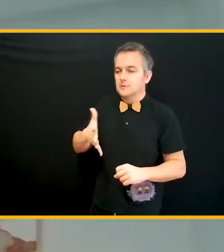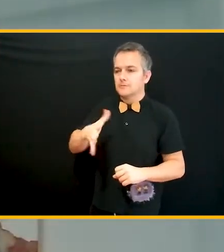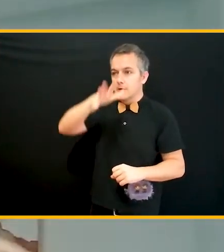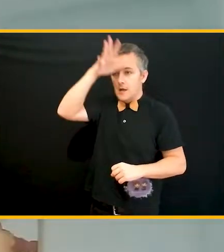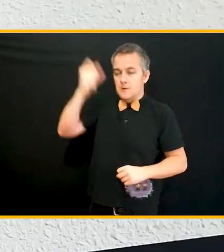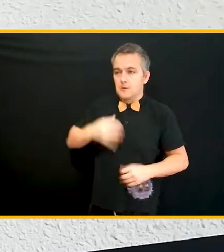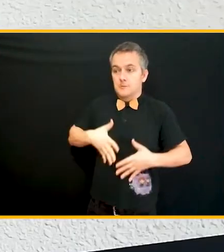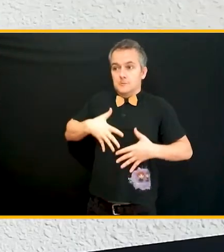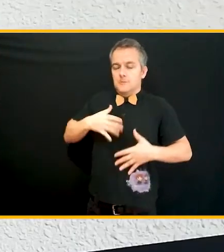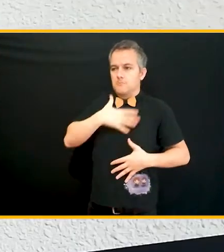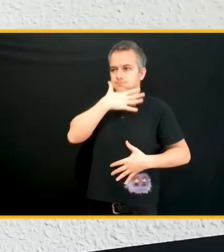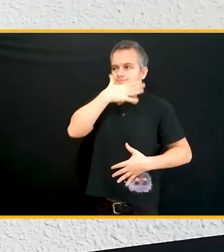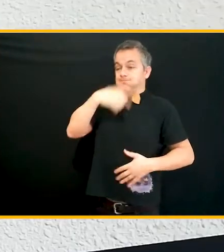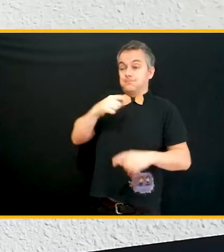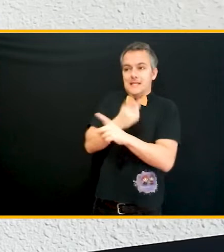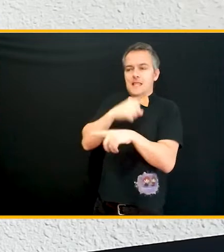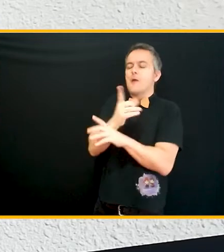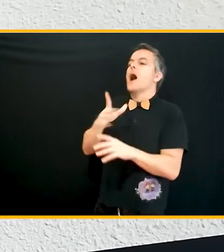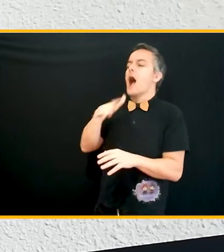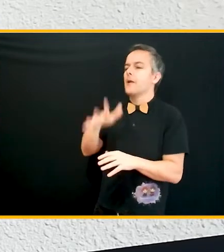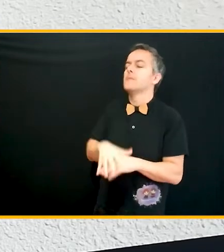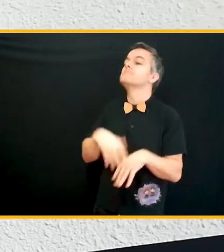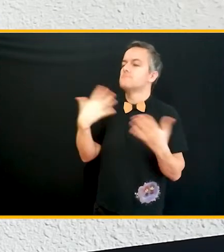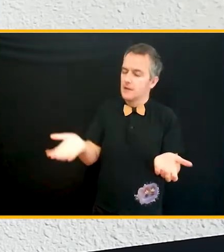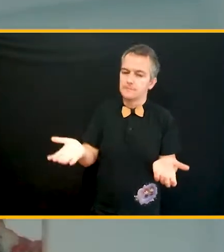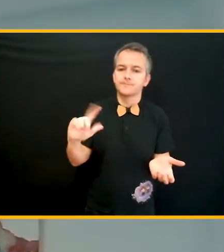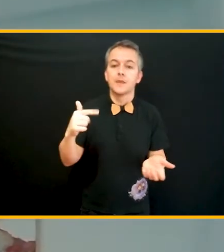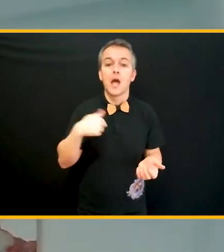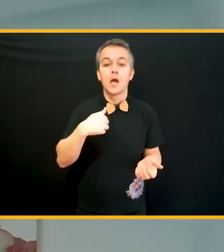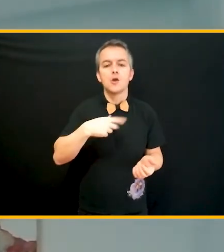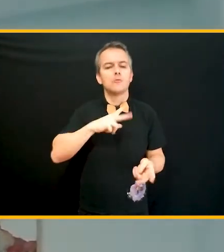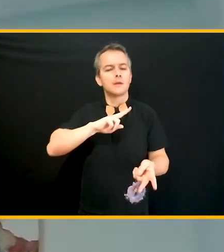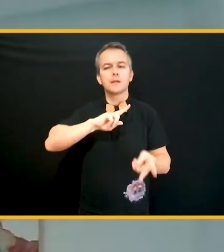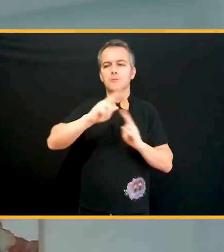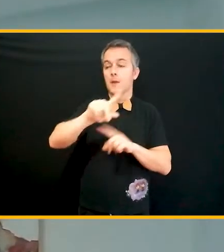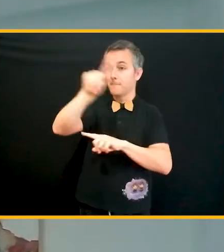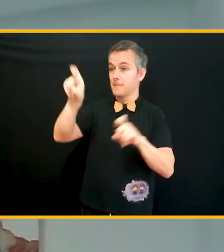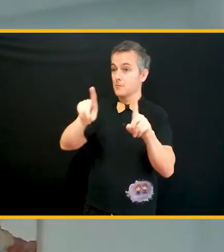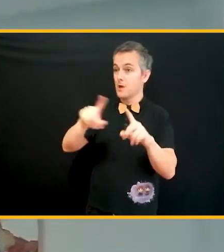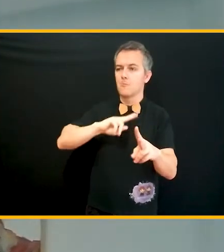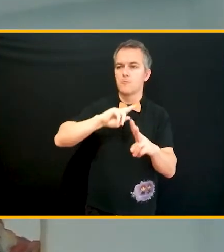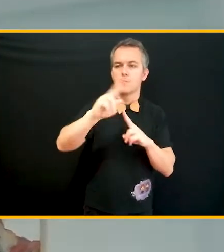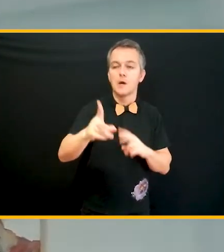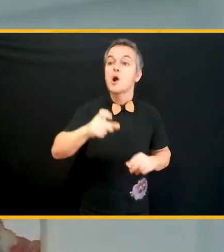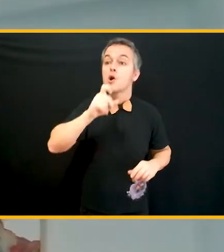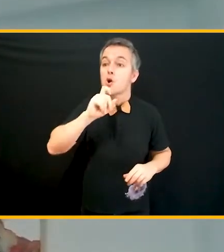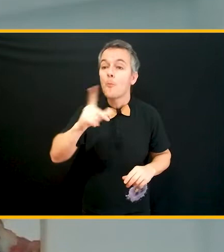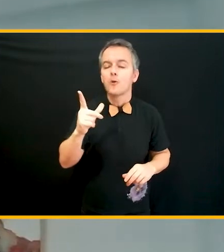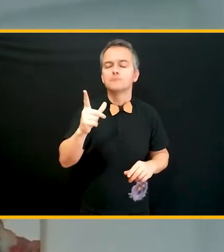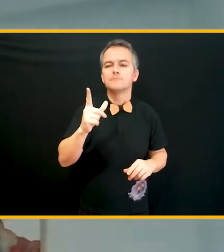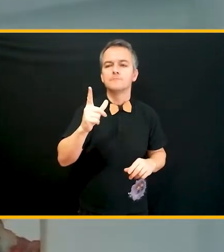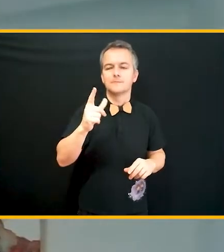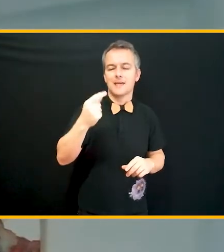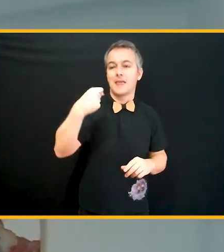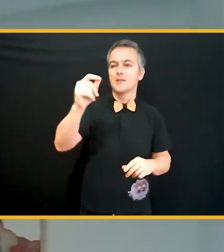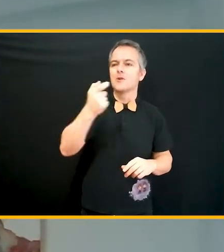estoy, ¿vale? Un poquito los nervios del directo y tal. Bueno, pues os voy a contestar esa pregunta en inglés, mi lengua materna,